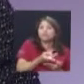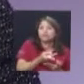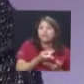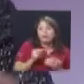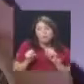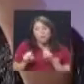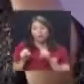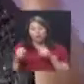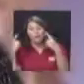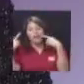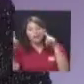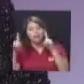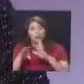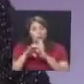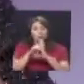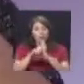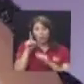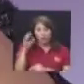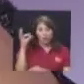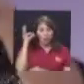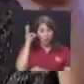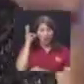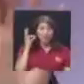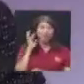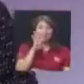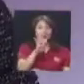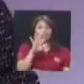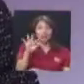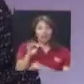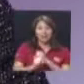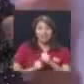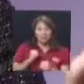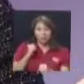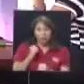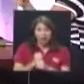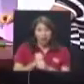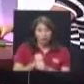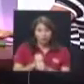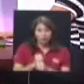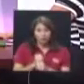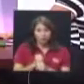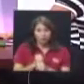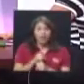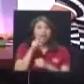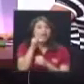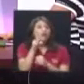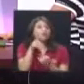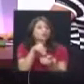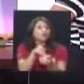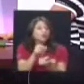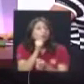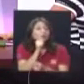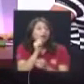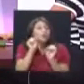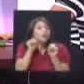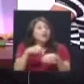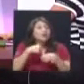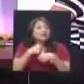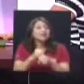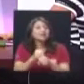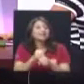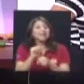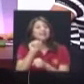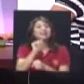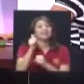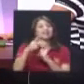de 45 años puede hacerse 10 ciclos o 10 tratamientos posiblemente la caja va a decidir